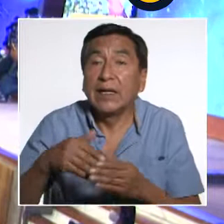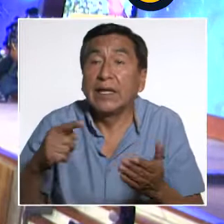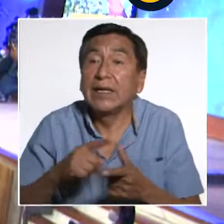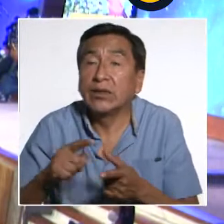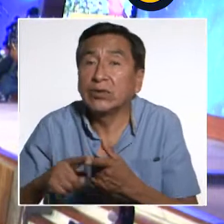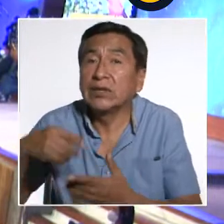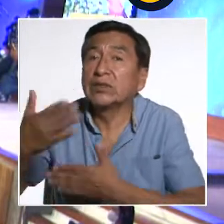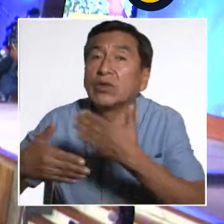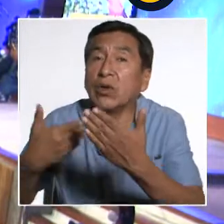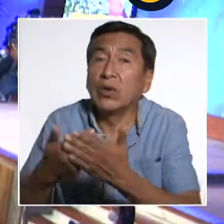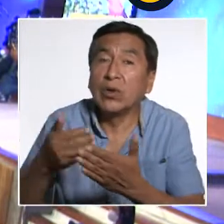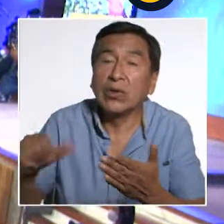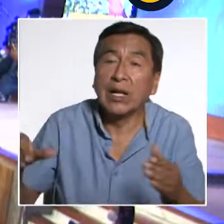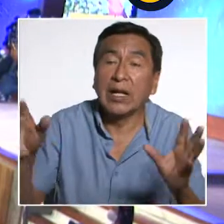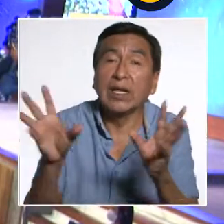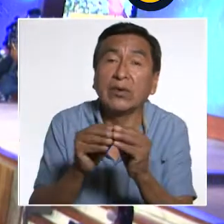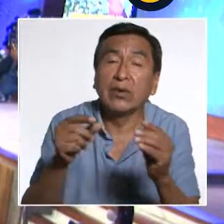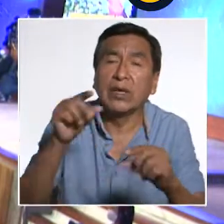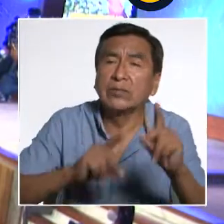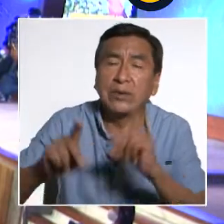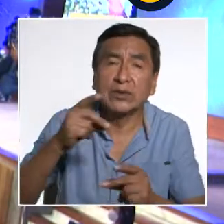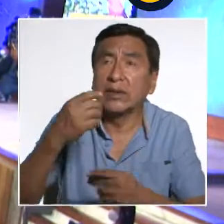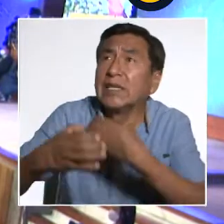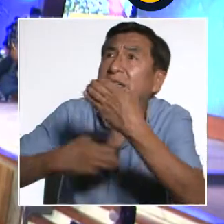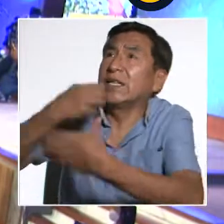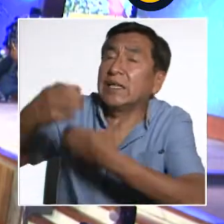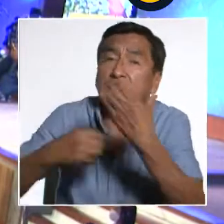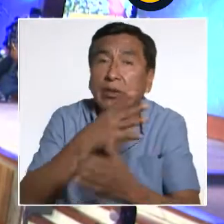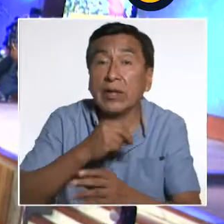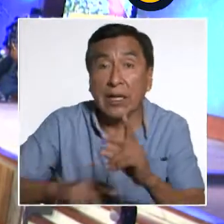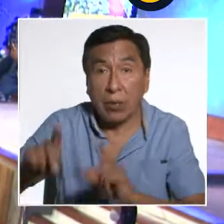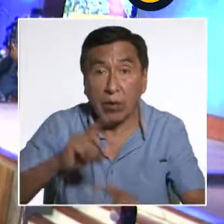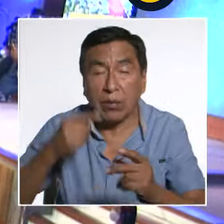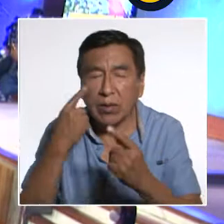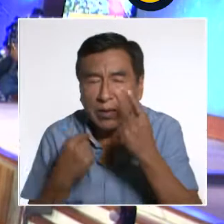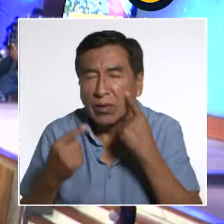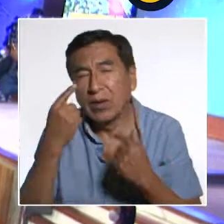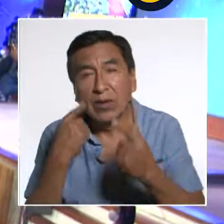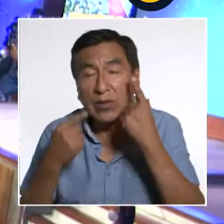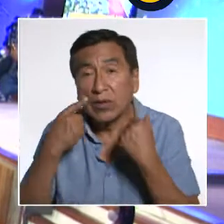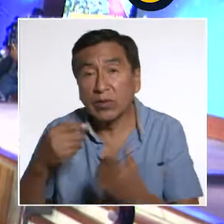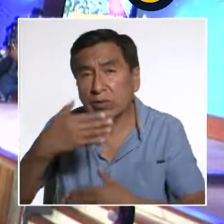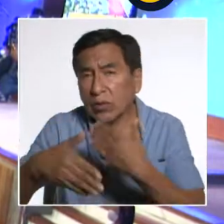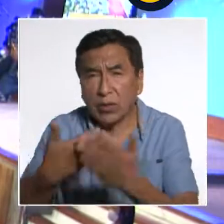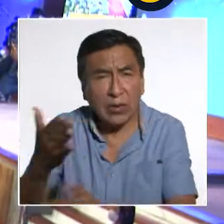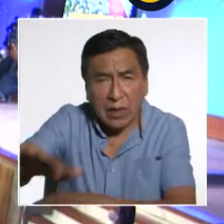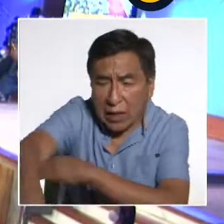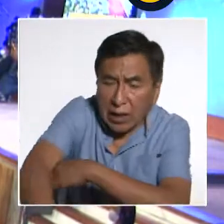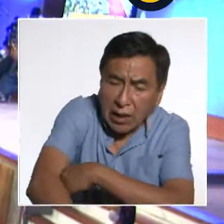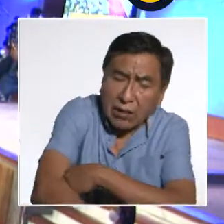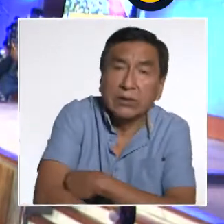entonces toda la congregación gritó y dio voces, y el pueblo lloró aquella noche.